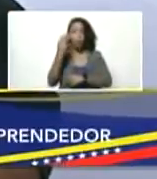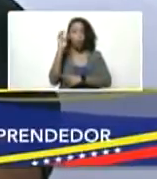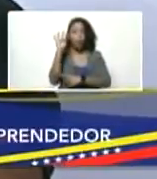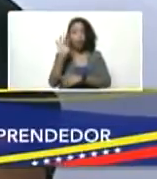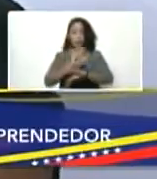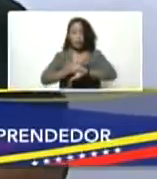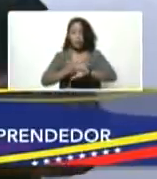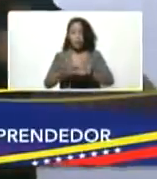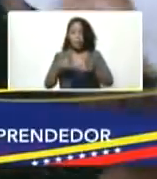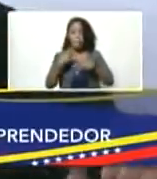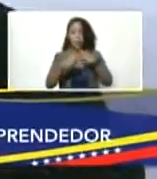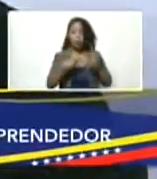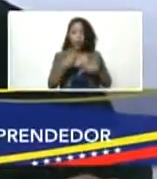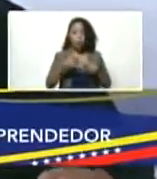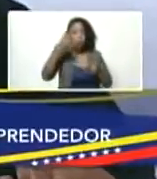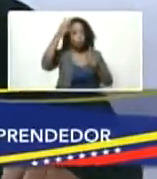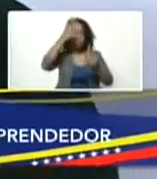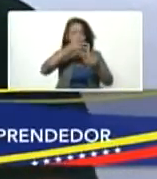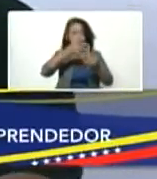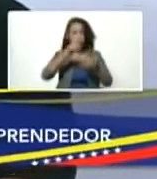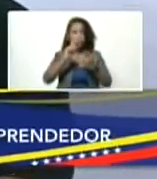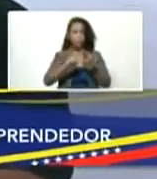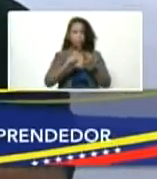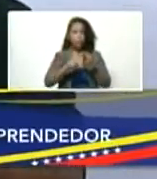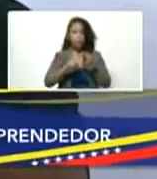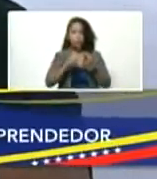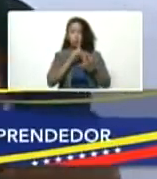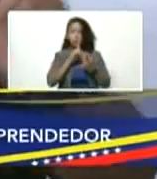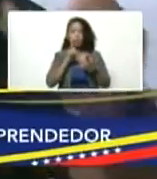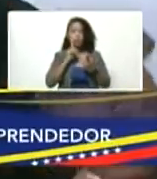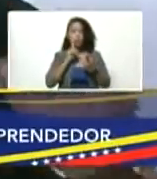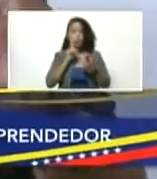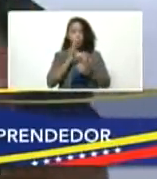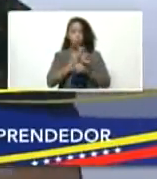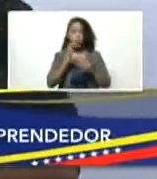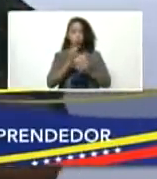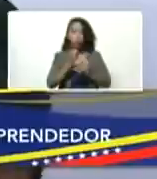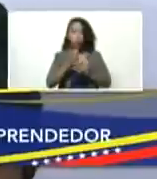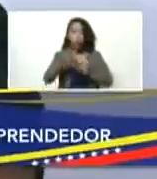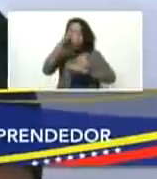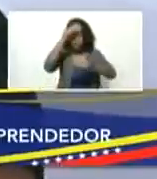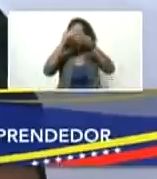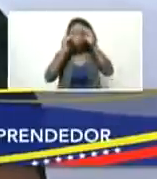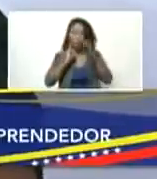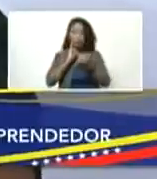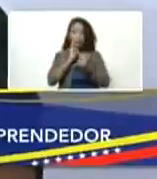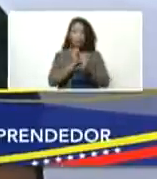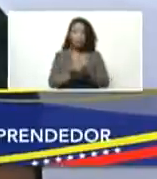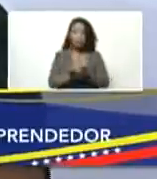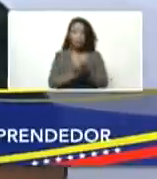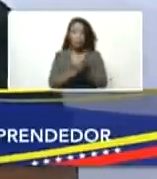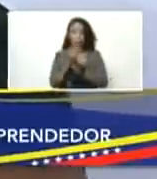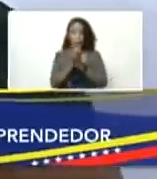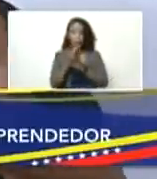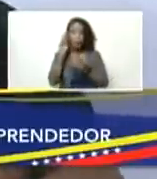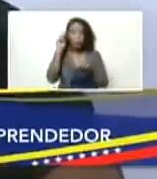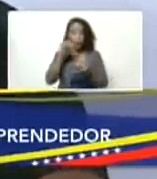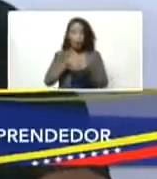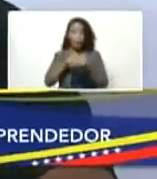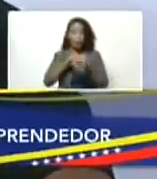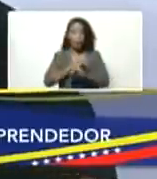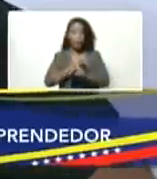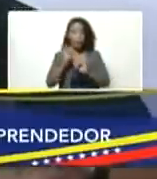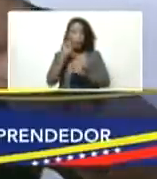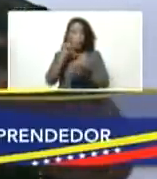Nosotros pasamos por el proceso de formación, ¿verdad?, en lo que se llamó el curso de iniciación de la ruta de emprendimiento mirandino. Excelente. Ok, eso fue a